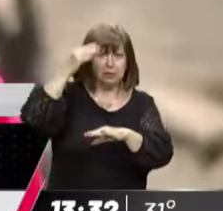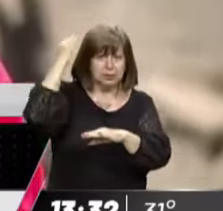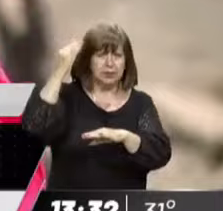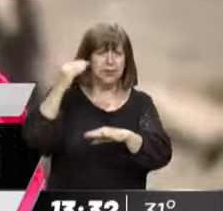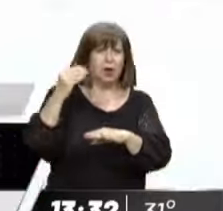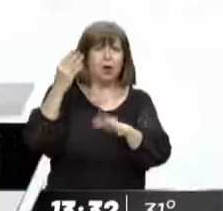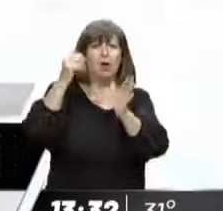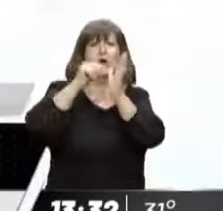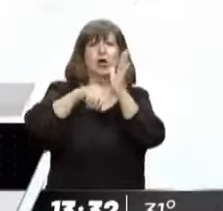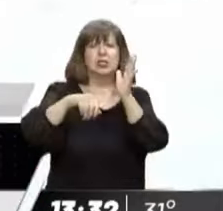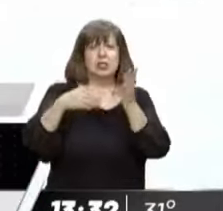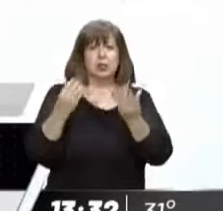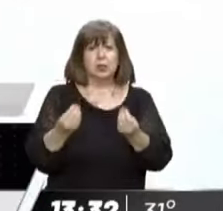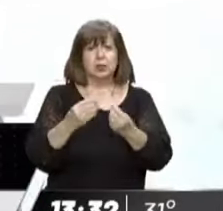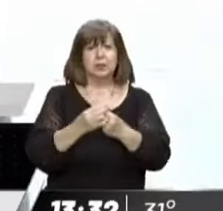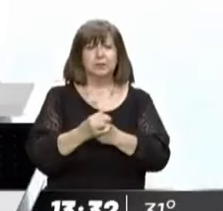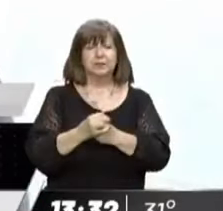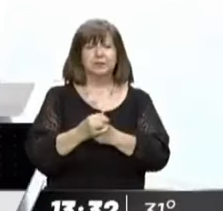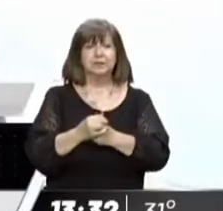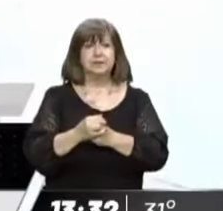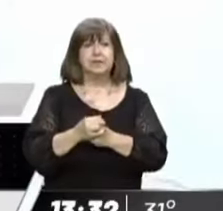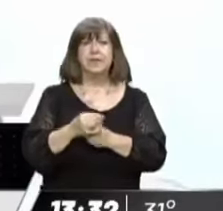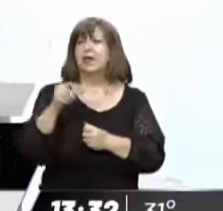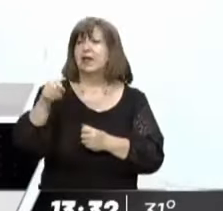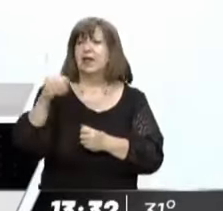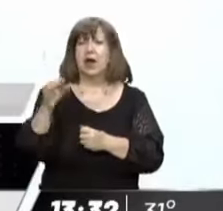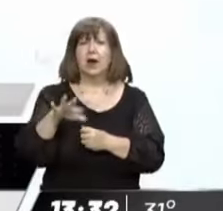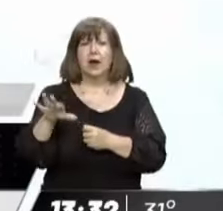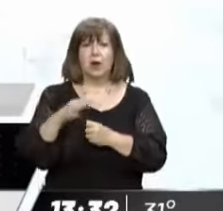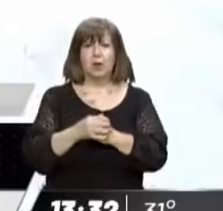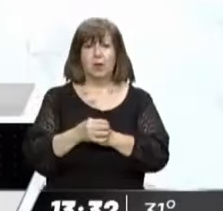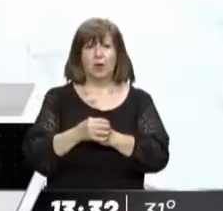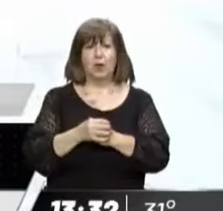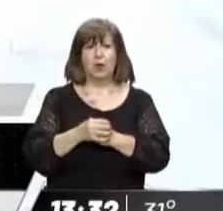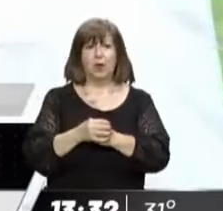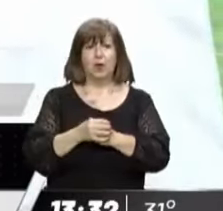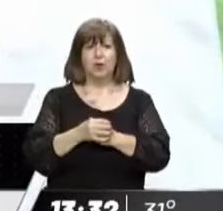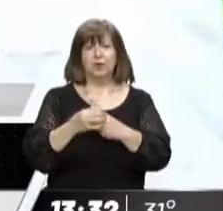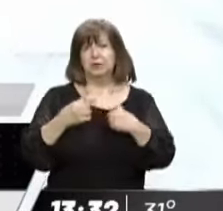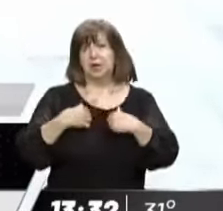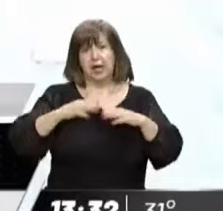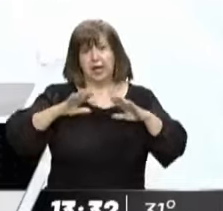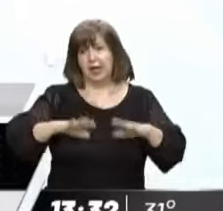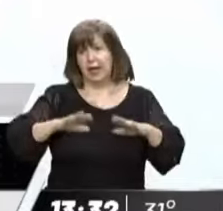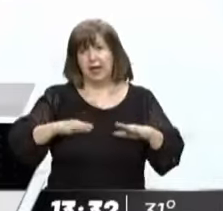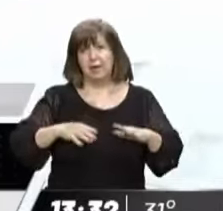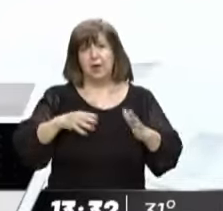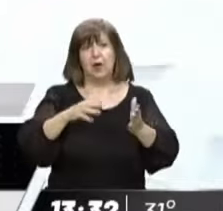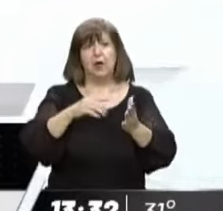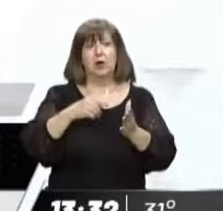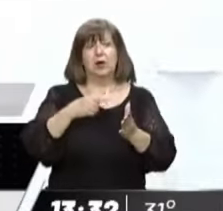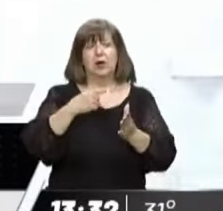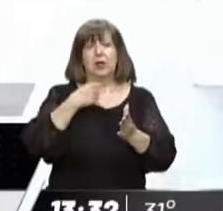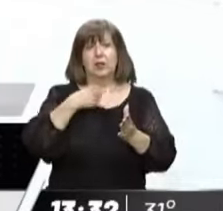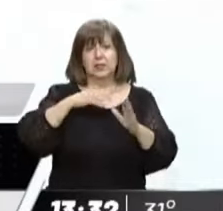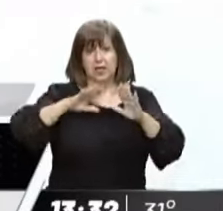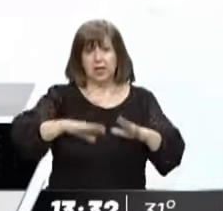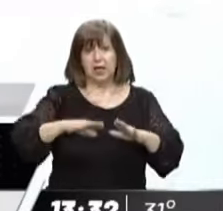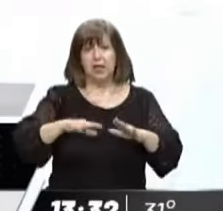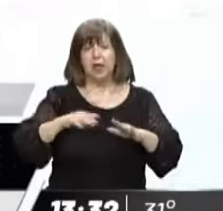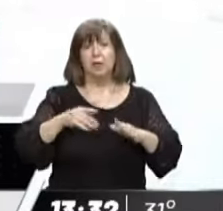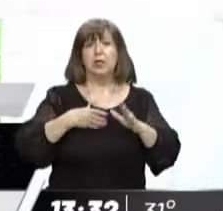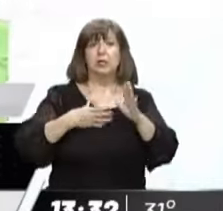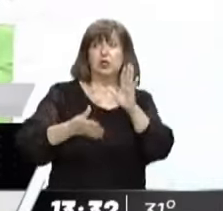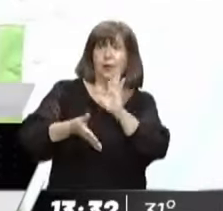o los podía cortar. Bueno, ¿y ahora cómo sigue? Aquí estamos, pues. Tenemos que estar aquí nomás, porque no podemos dejar desocupados, porque de repente llegan y se toman